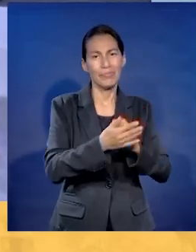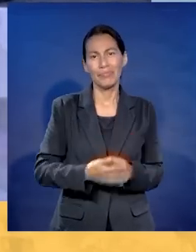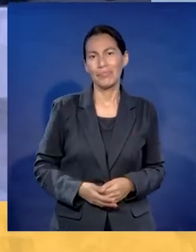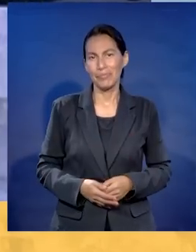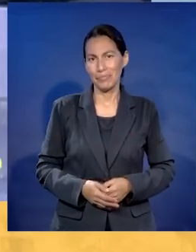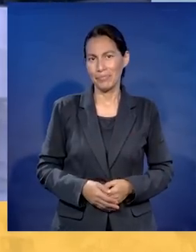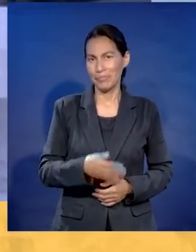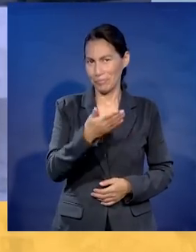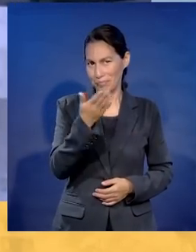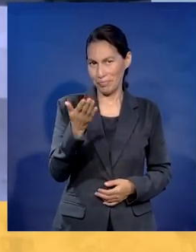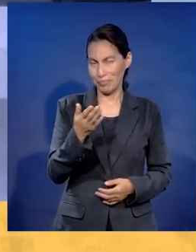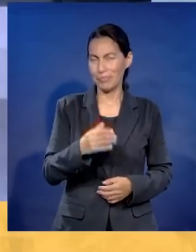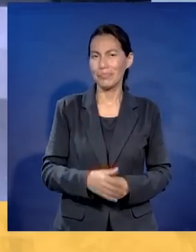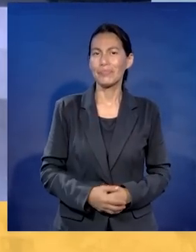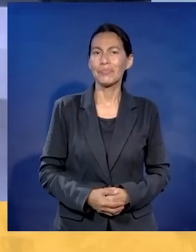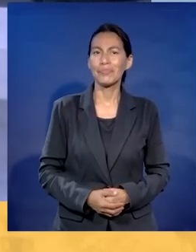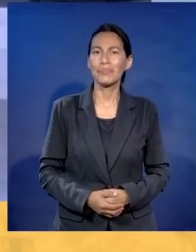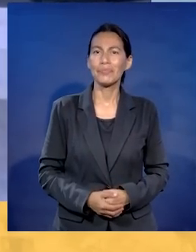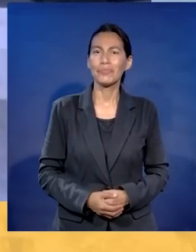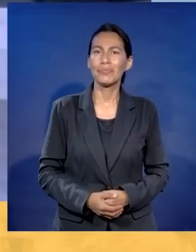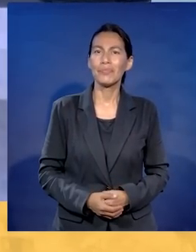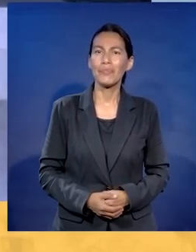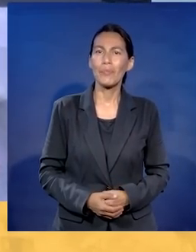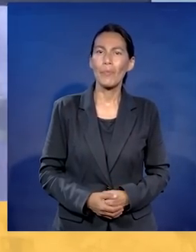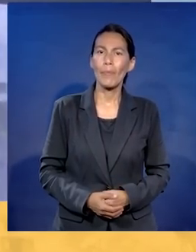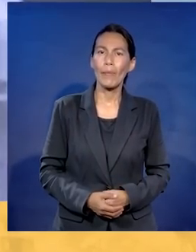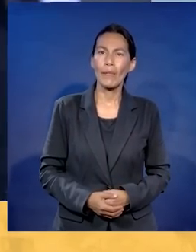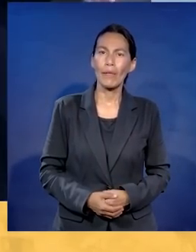pueden volver a sus lugares muchachos